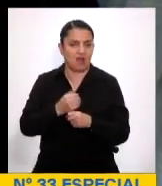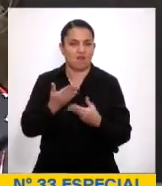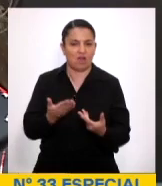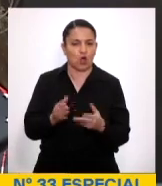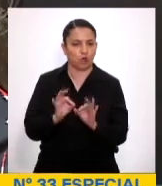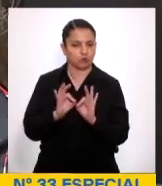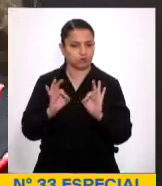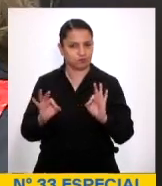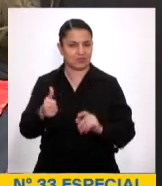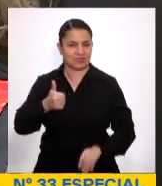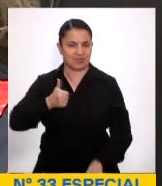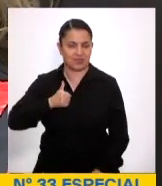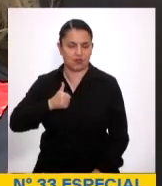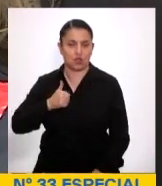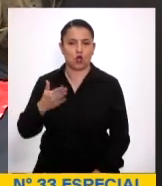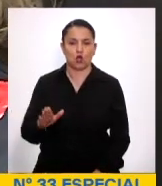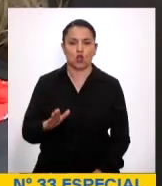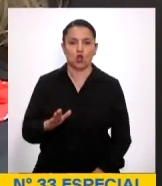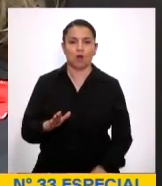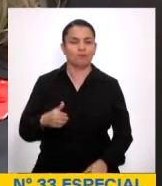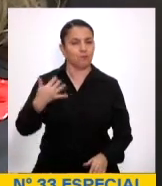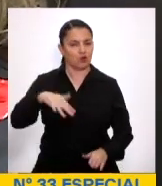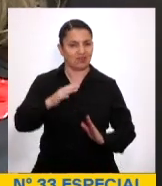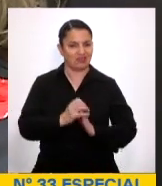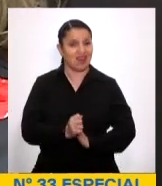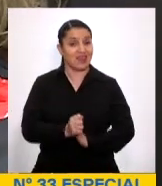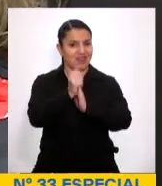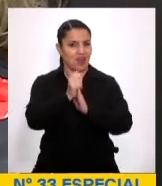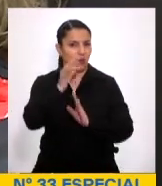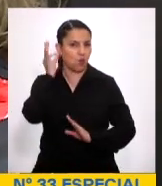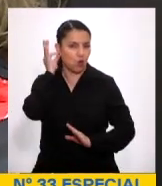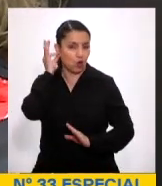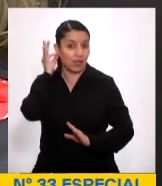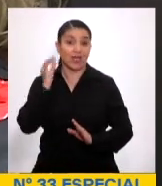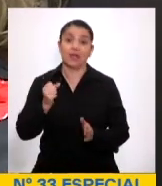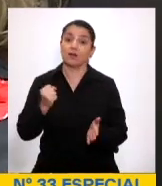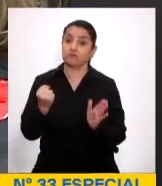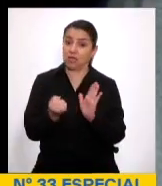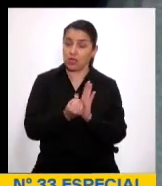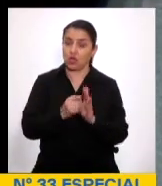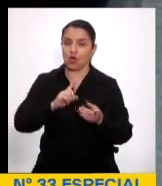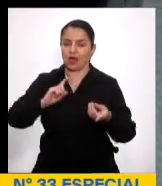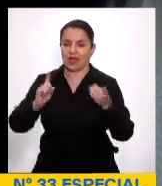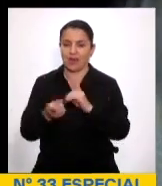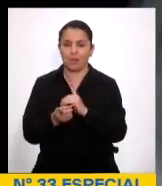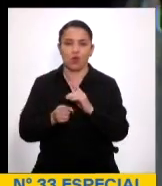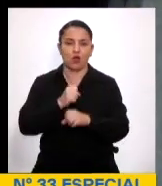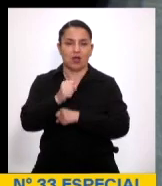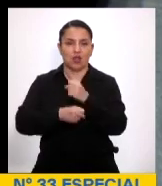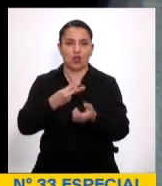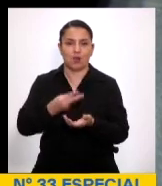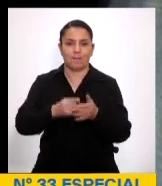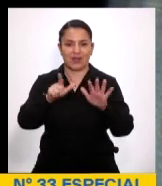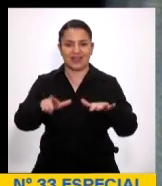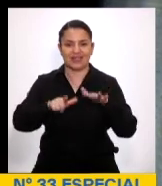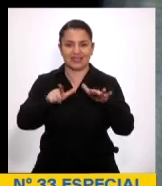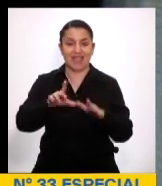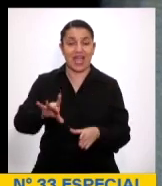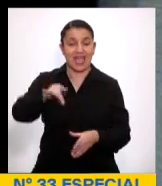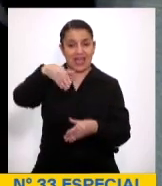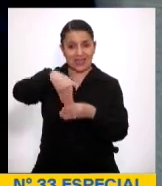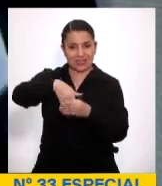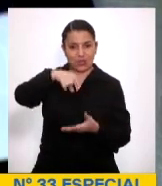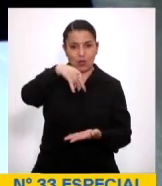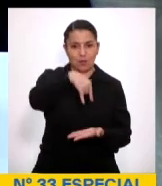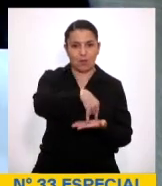funciones y ejerciendo un notable liderazgo un hito que cambió el panorama se produjo el año 2017 cuando las elecciones del parlamento